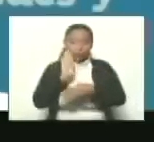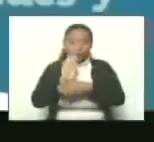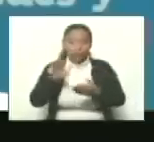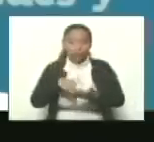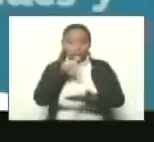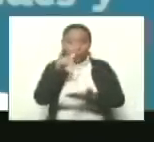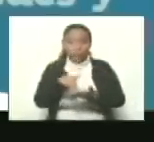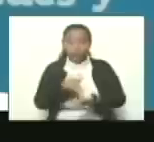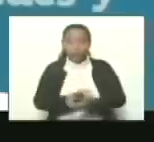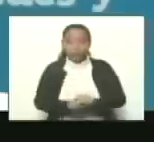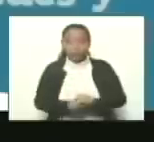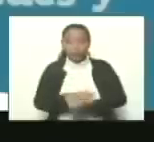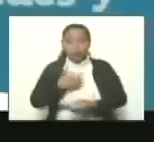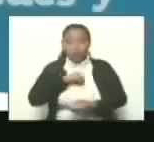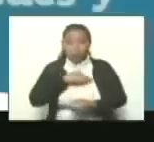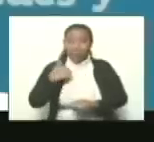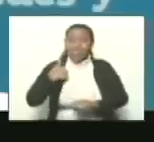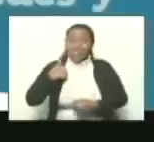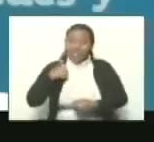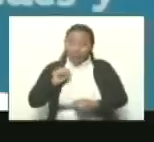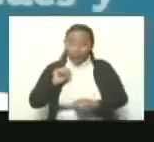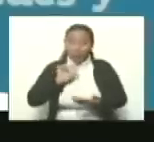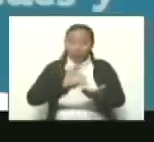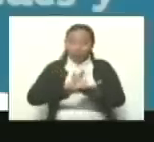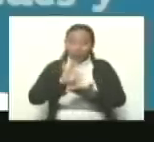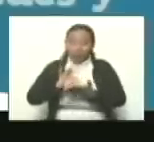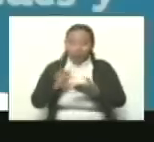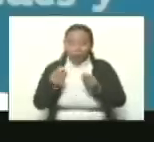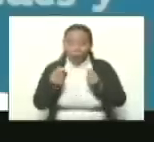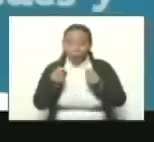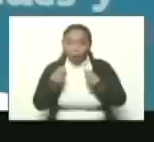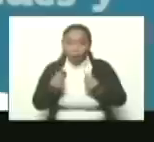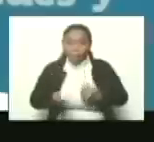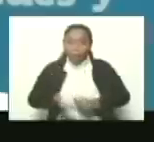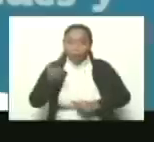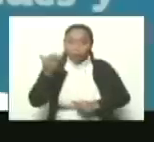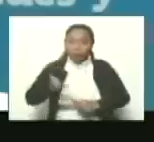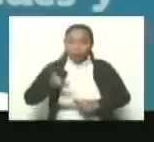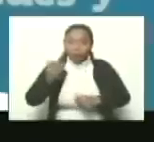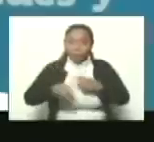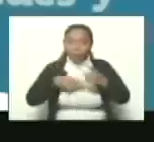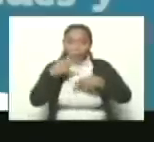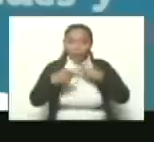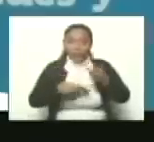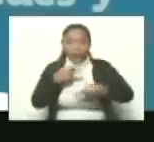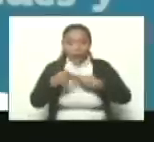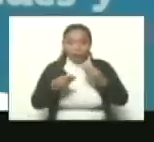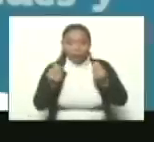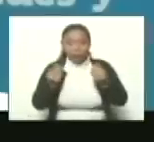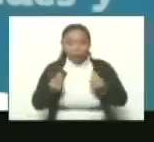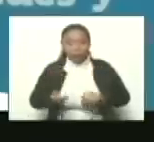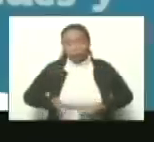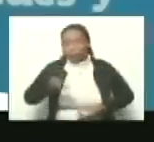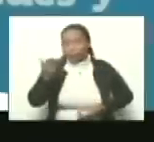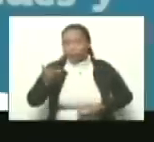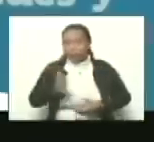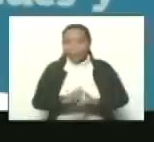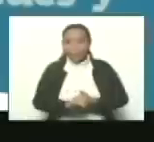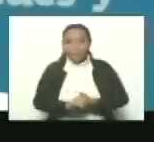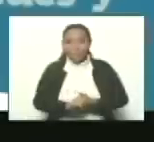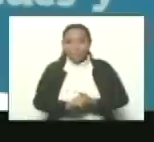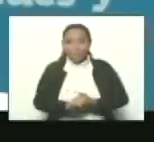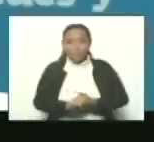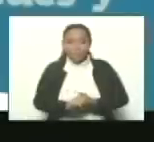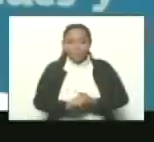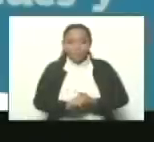nacional. Nosotros tenemos una estrategia económica certera, tenemos una política económica certera, hemos resistido los